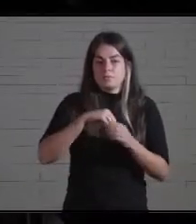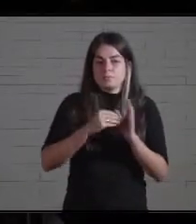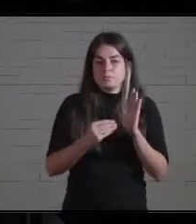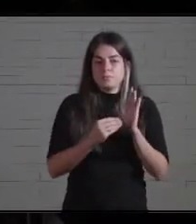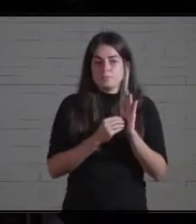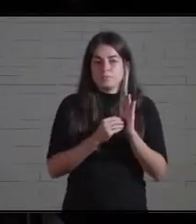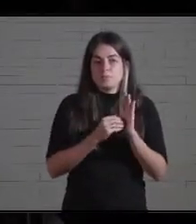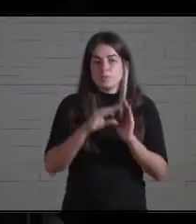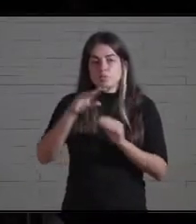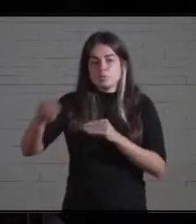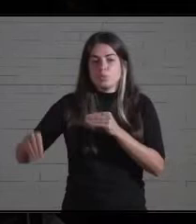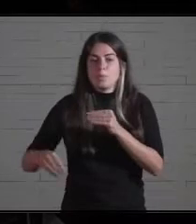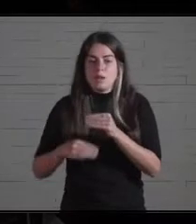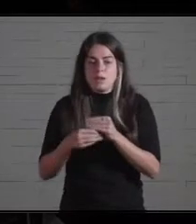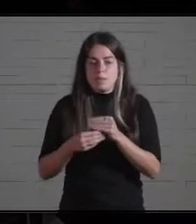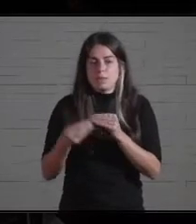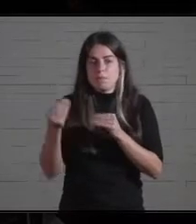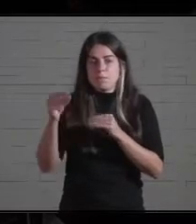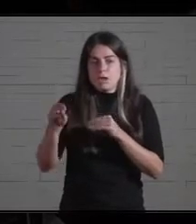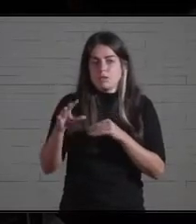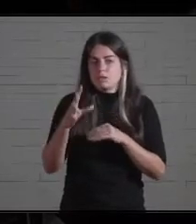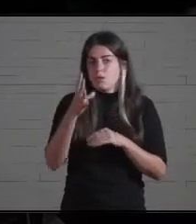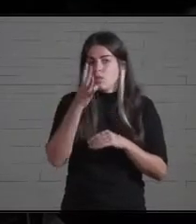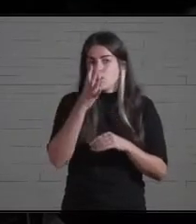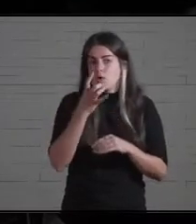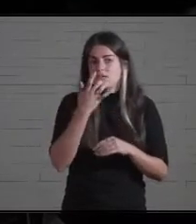un suplemento por monoparentalidad.